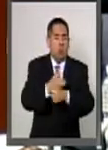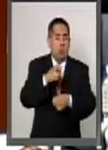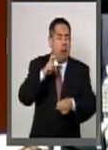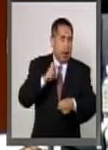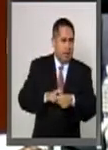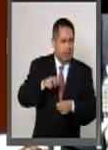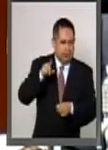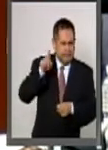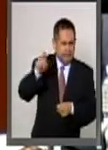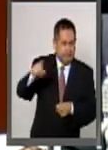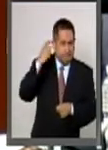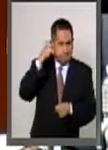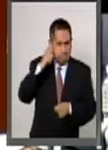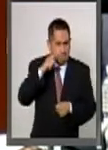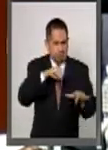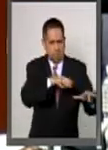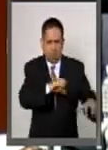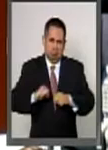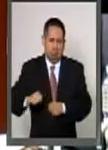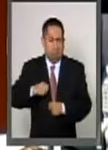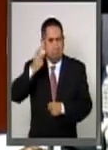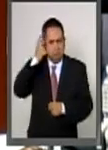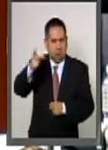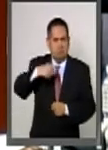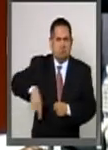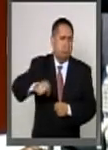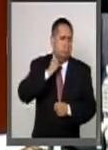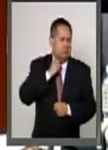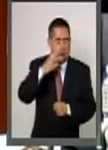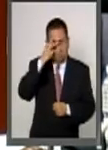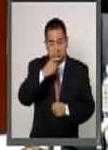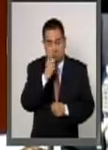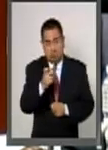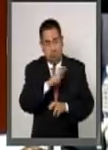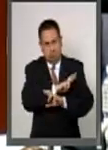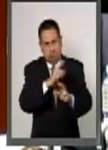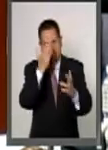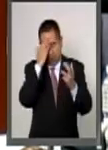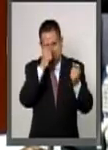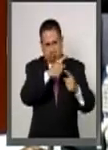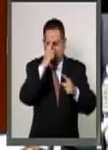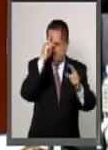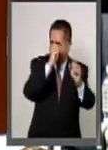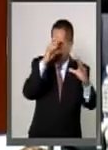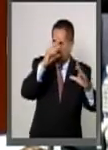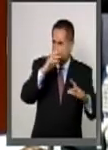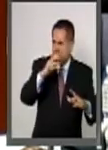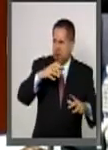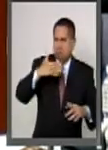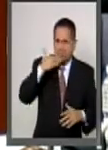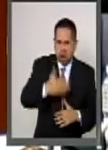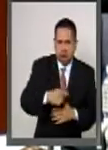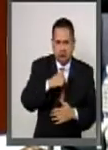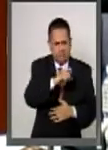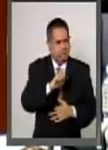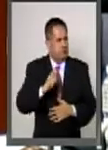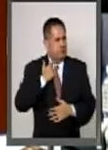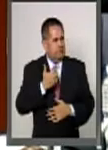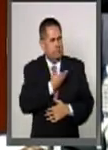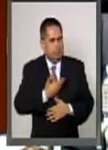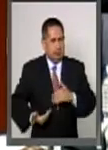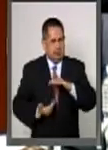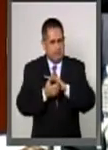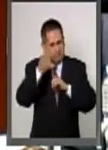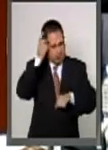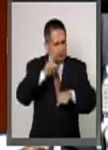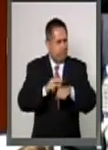ya hoy al Senado de la República. Mi reconocimiento a esa visión del expresidente de la mesa directiva